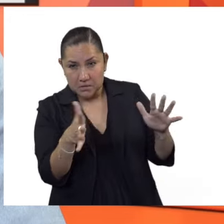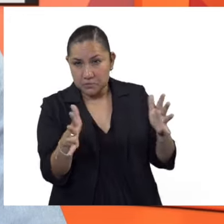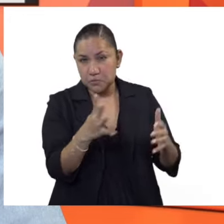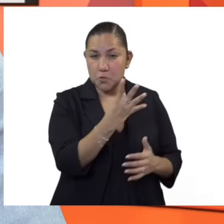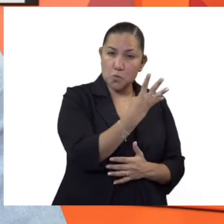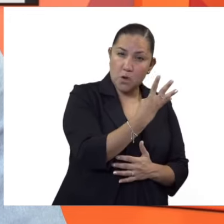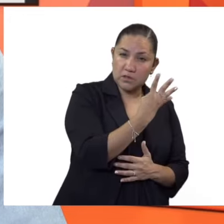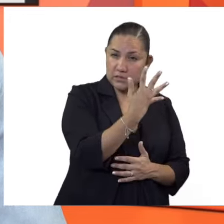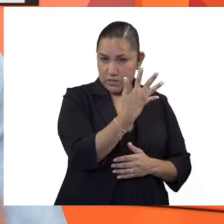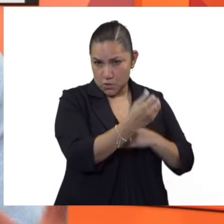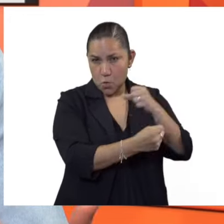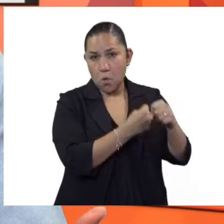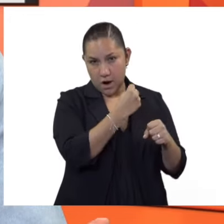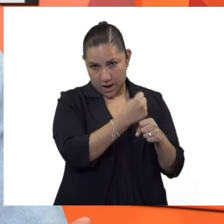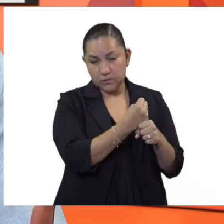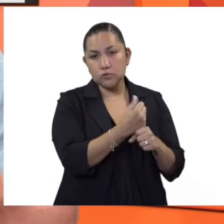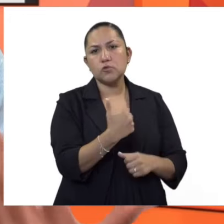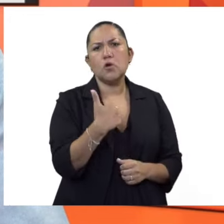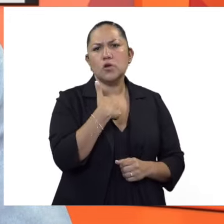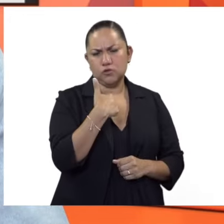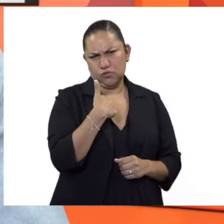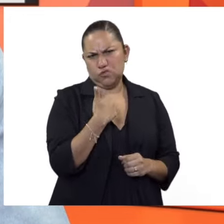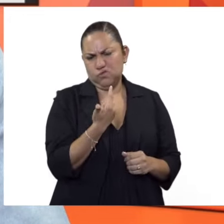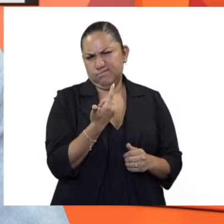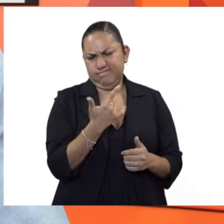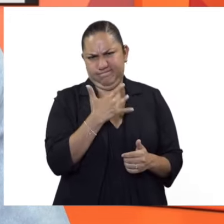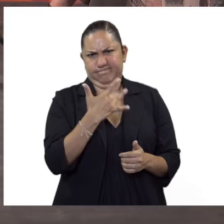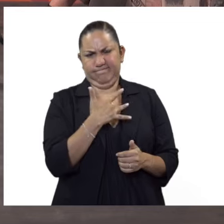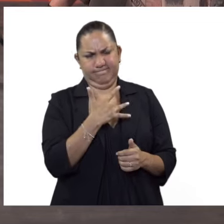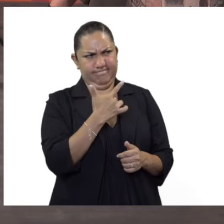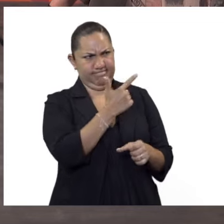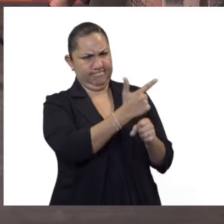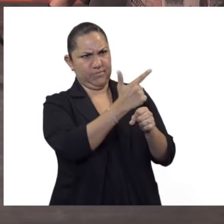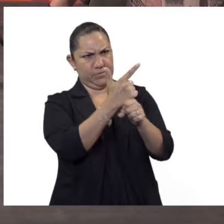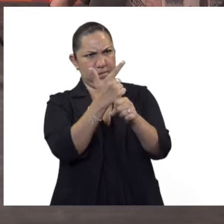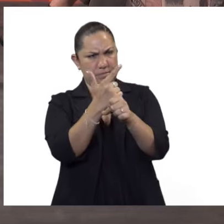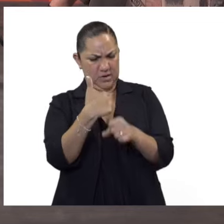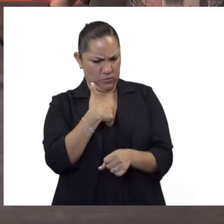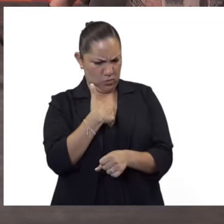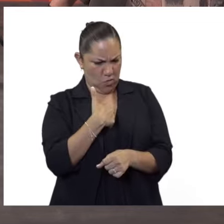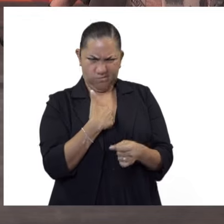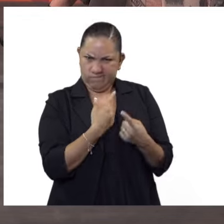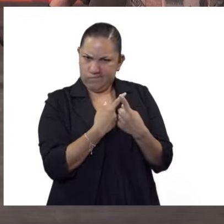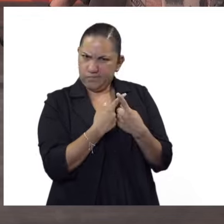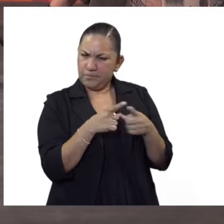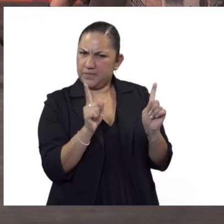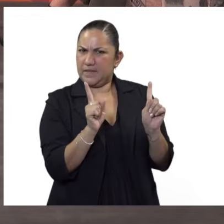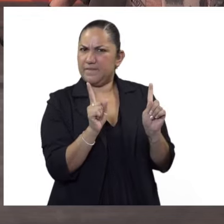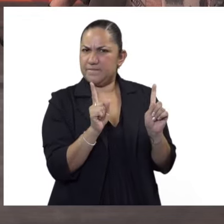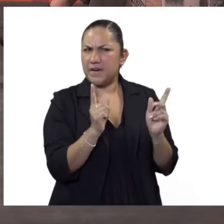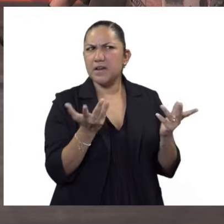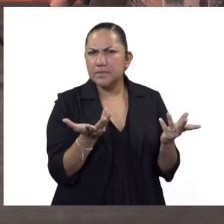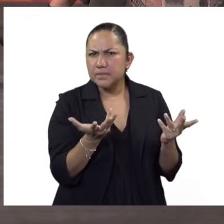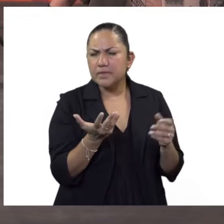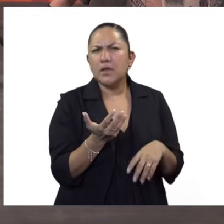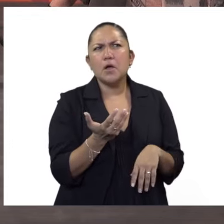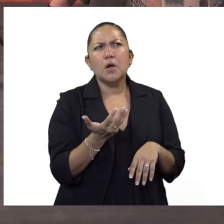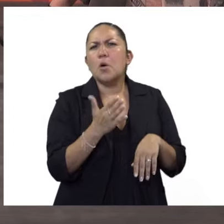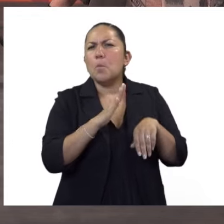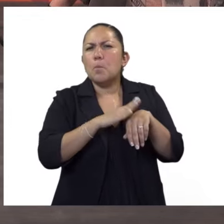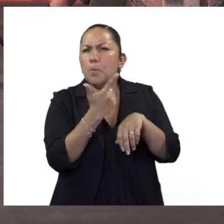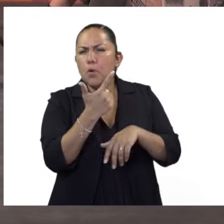Ajá empezé a darme cuenta de que yo estaba un mundo muy diferente a los demás por qué porque me